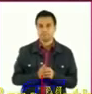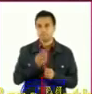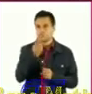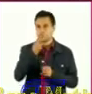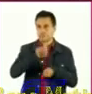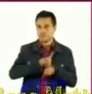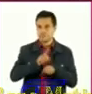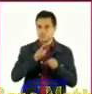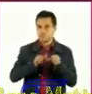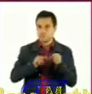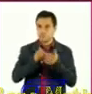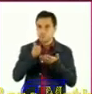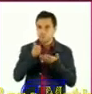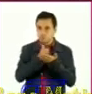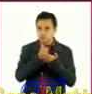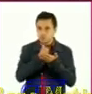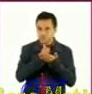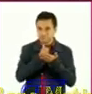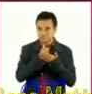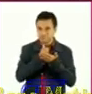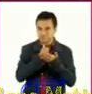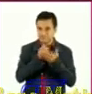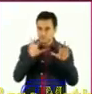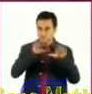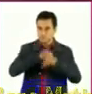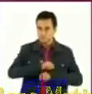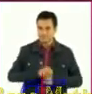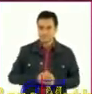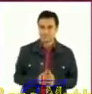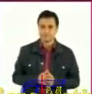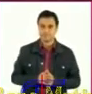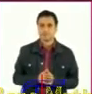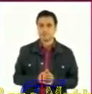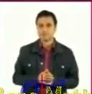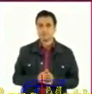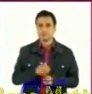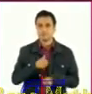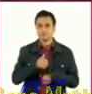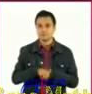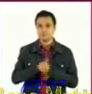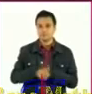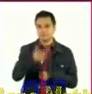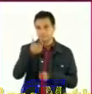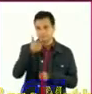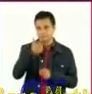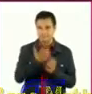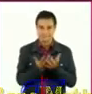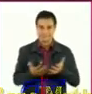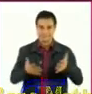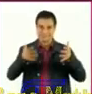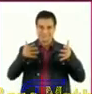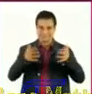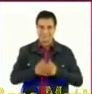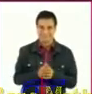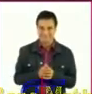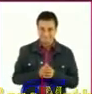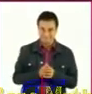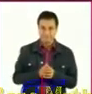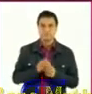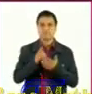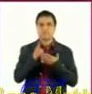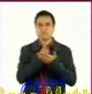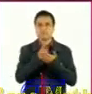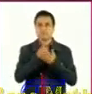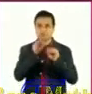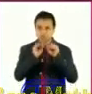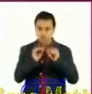que marcamos en azul de tono diferente al anterior. Elaborar el filtro B seguro llevará 2 días marcados en gris.